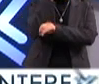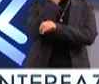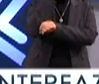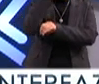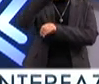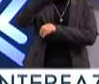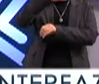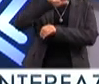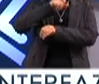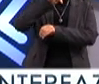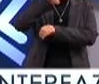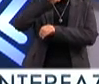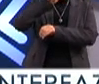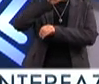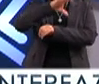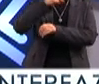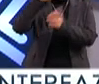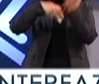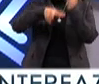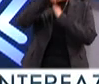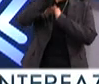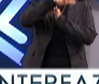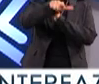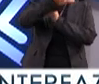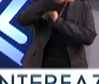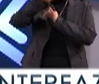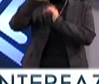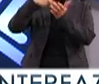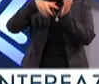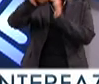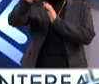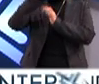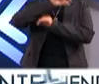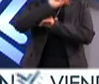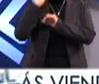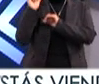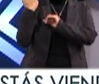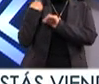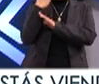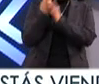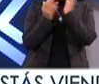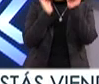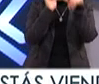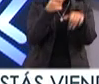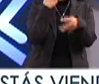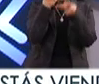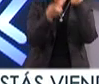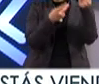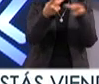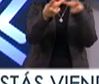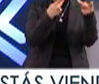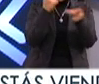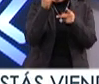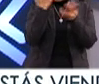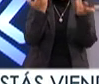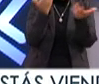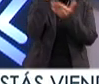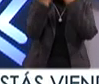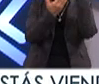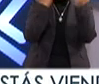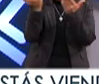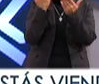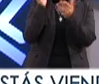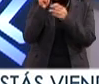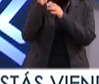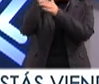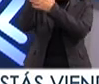MEXPROTEC 2017-2018 y acaba de entrar en este programa, se está preparando para realizar parte de sus estudios